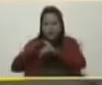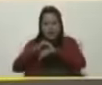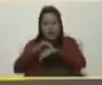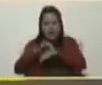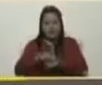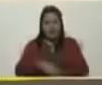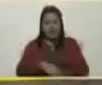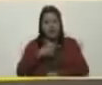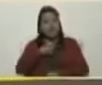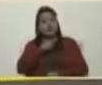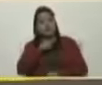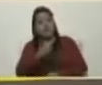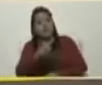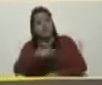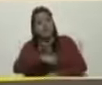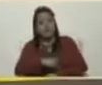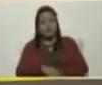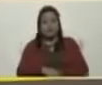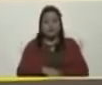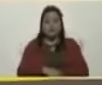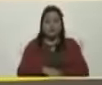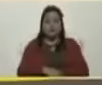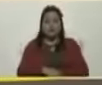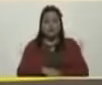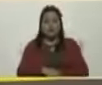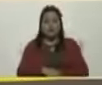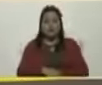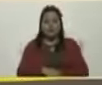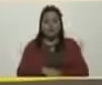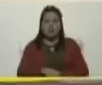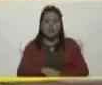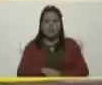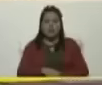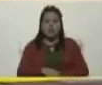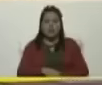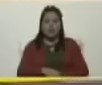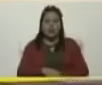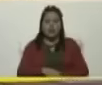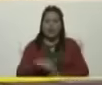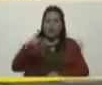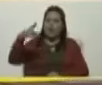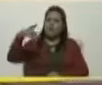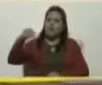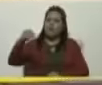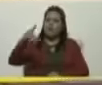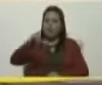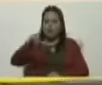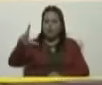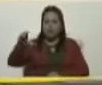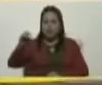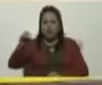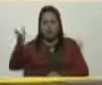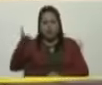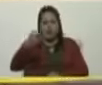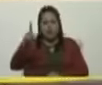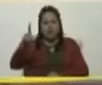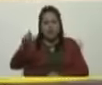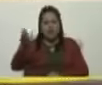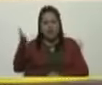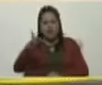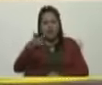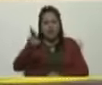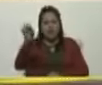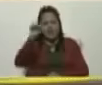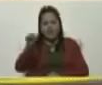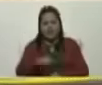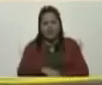que a mí me gusta es el pollo de res, que es blanditico. ¿Cómo se llama? Pollo de res. Nunca, eso, más